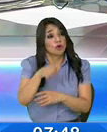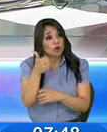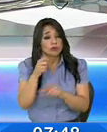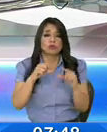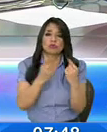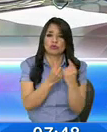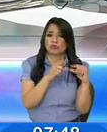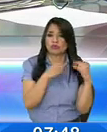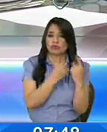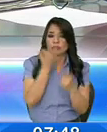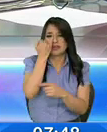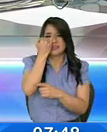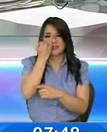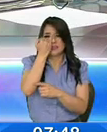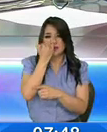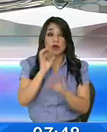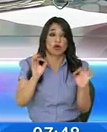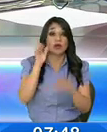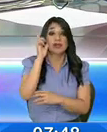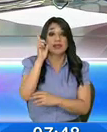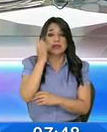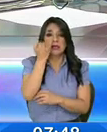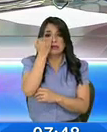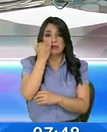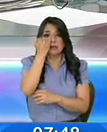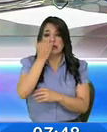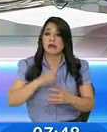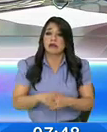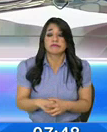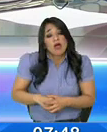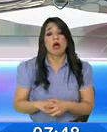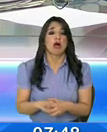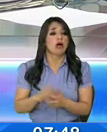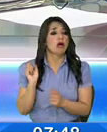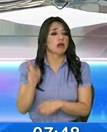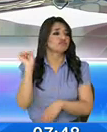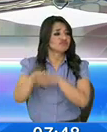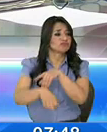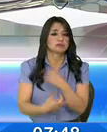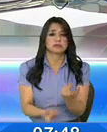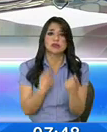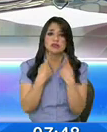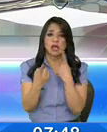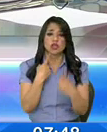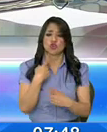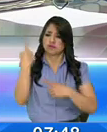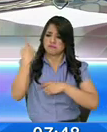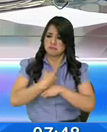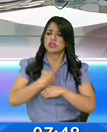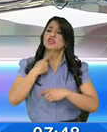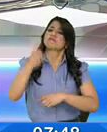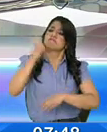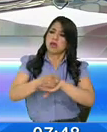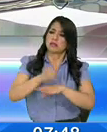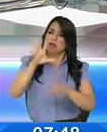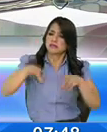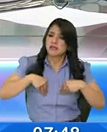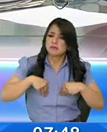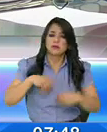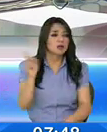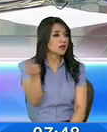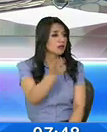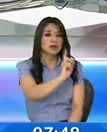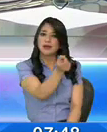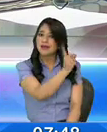indígenas o para los dirigentes indígenas parece que el diálogo es hacer lo que ellos quieren no es así señores